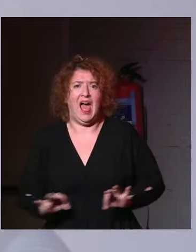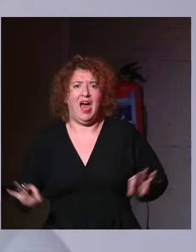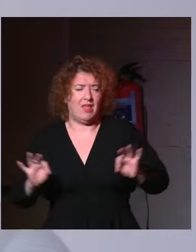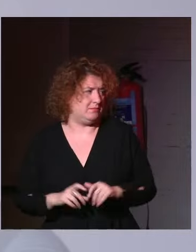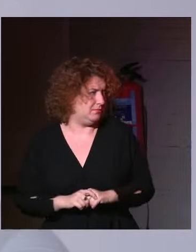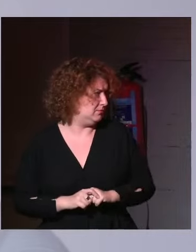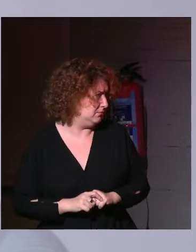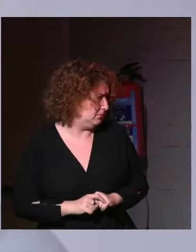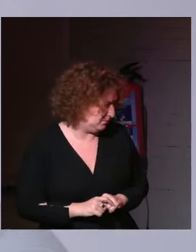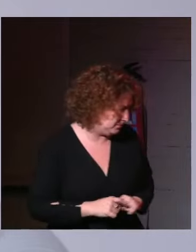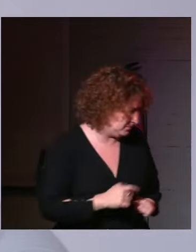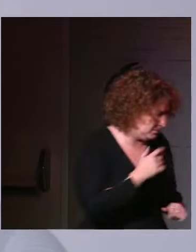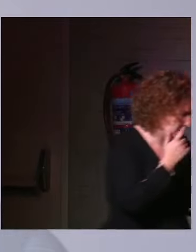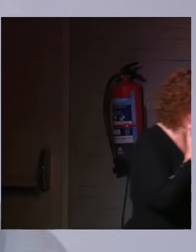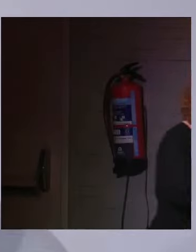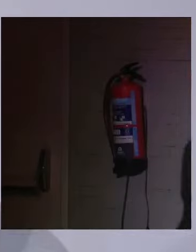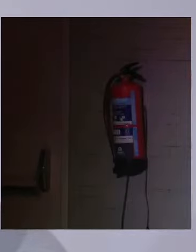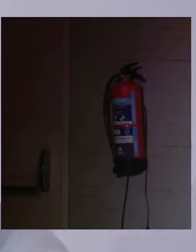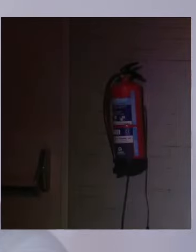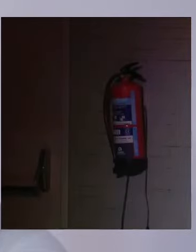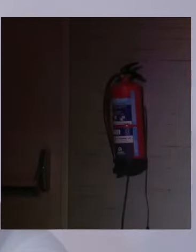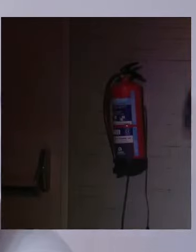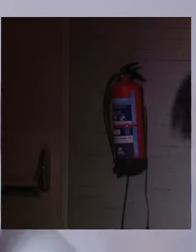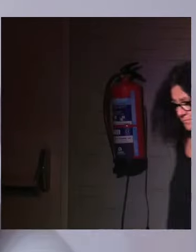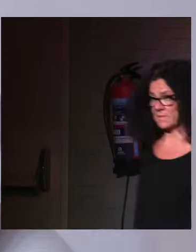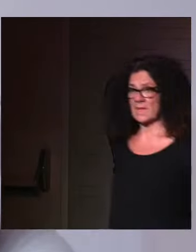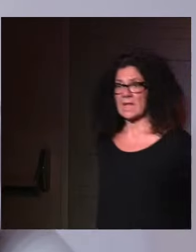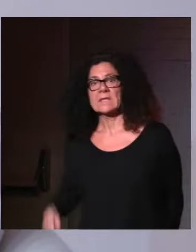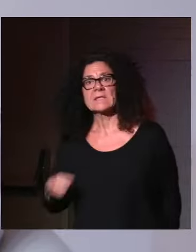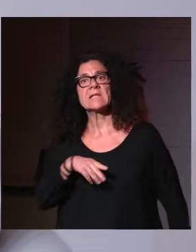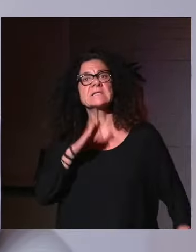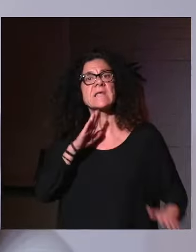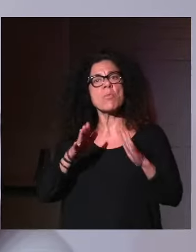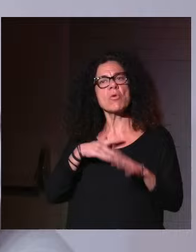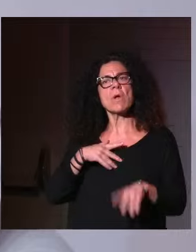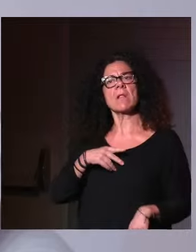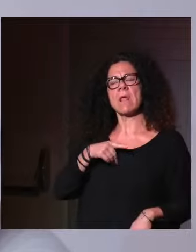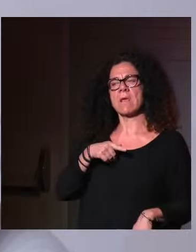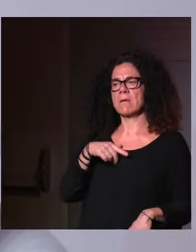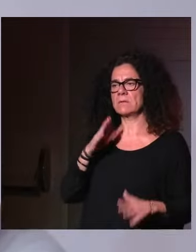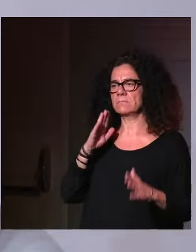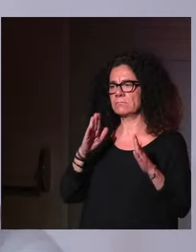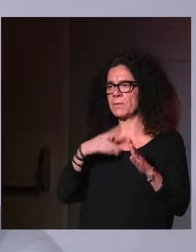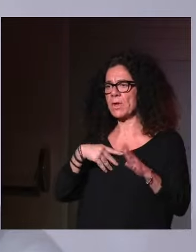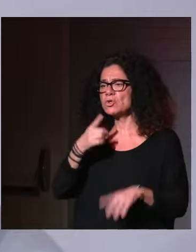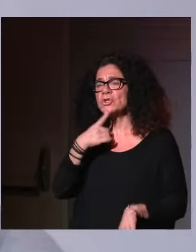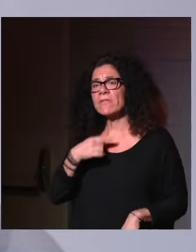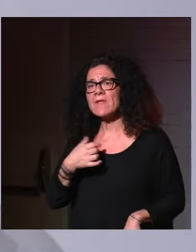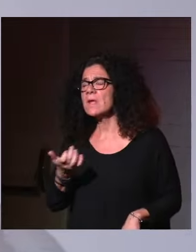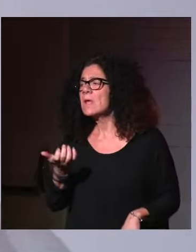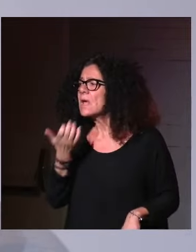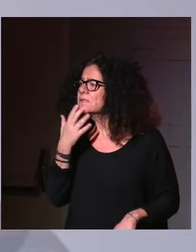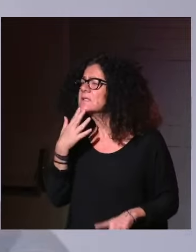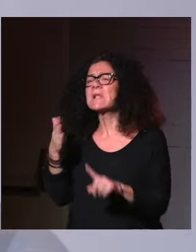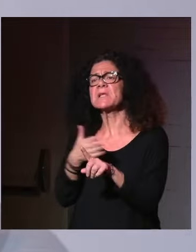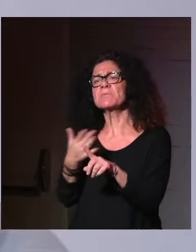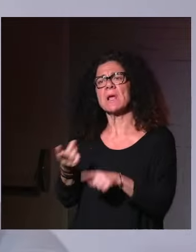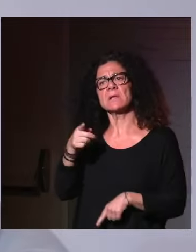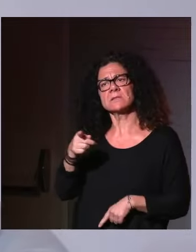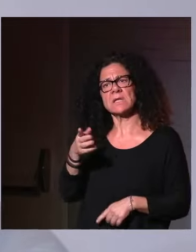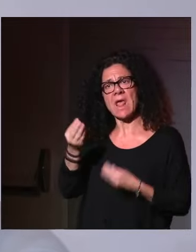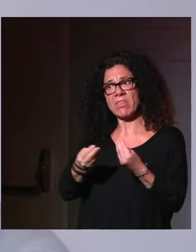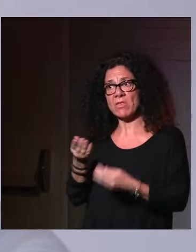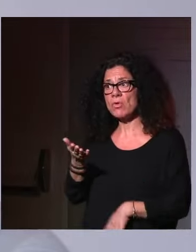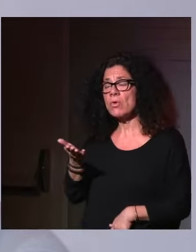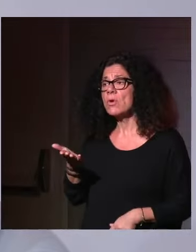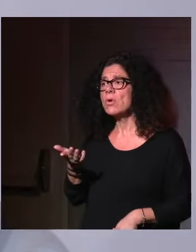nada eh Y en esa época nos decían cuando veníamos las fistas al la comunidad de libertad de expresión a decirles Oigan esto nos está haciendo